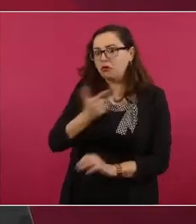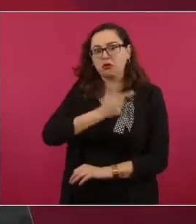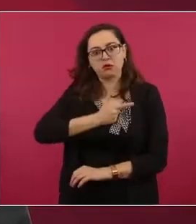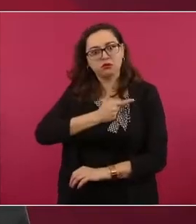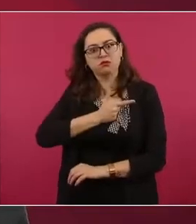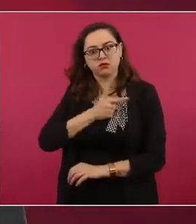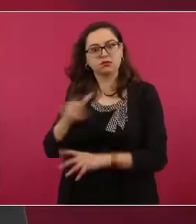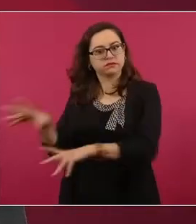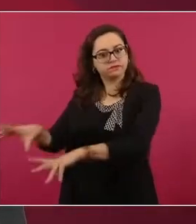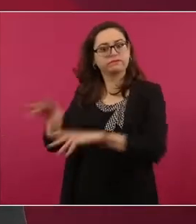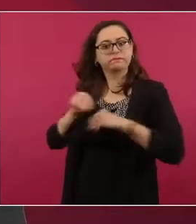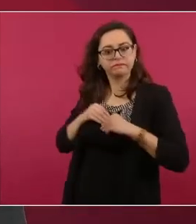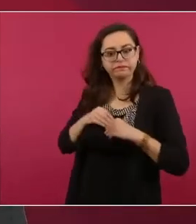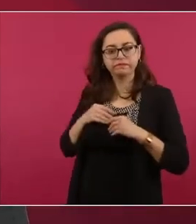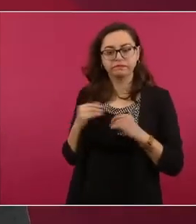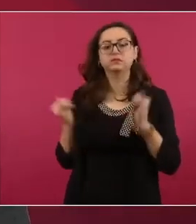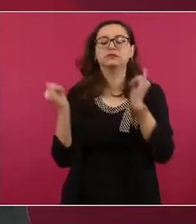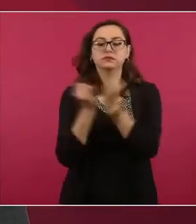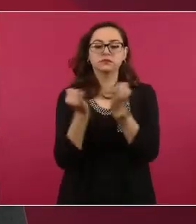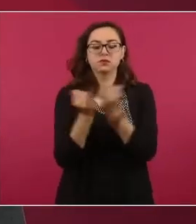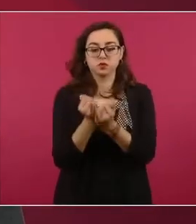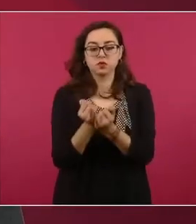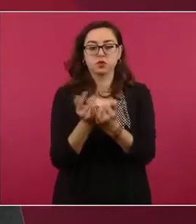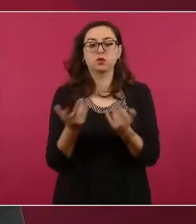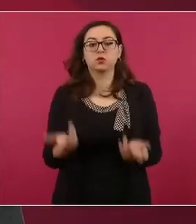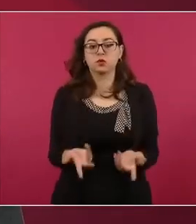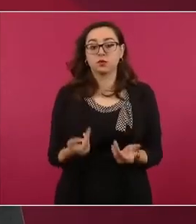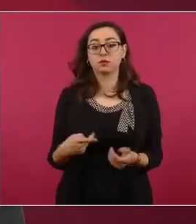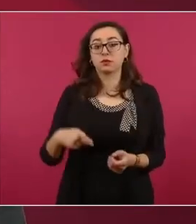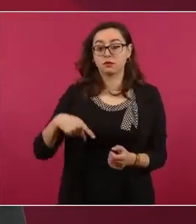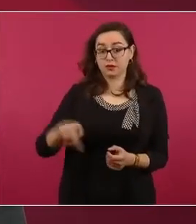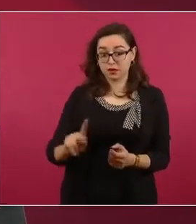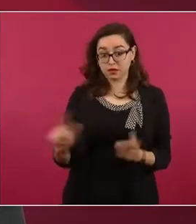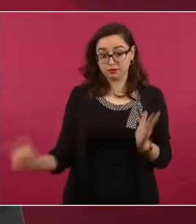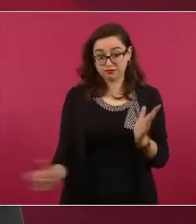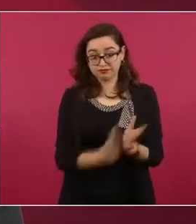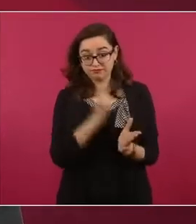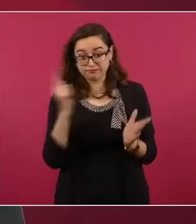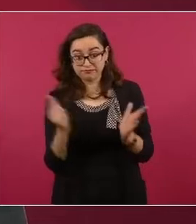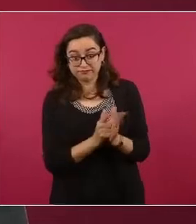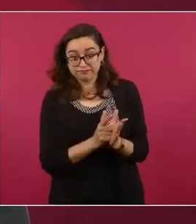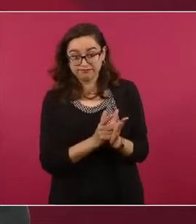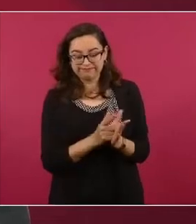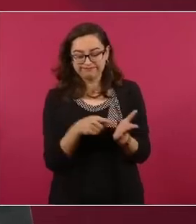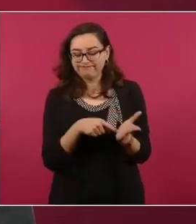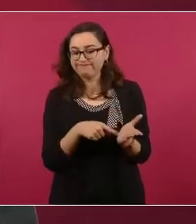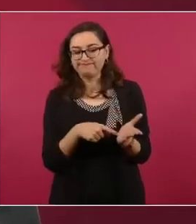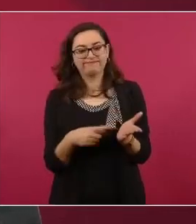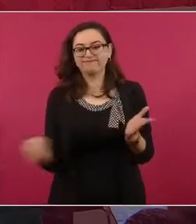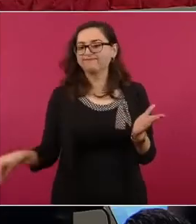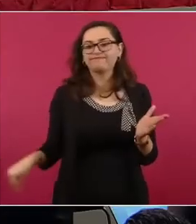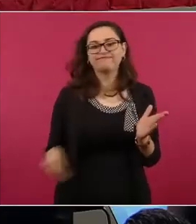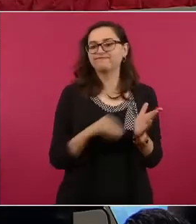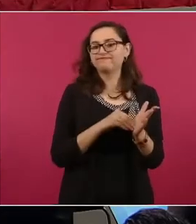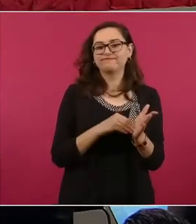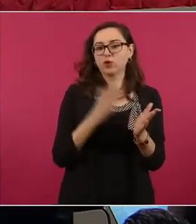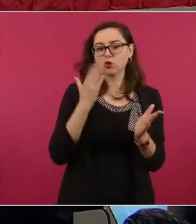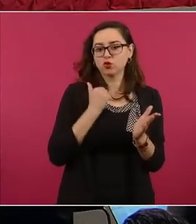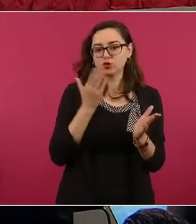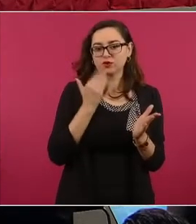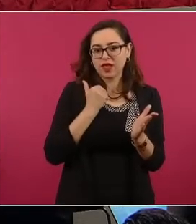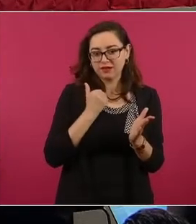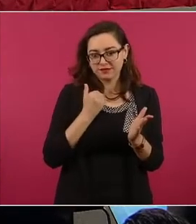cotidiana. Sin embargo, el marco jurídico de México es insuficiente, es claramente insuficiente